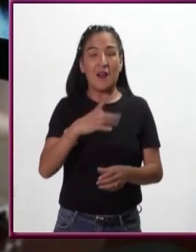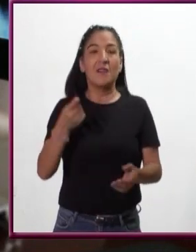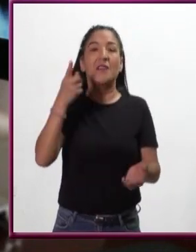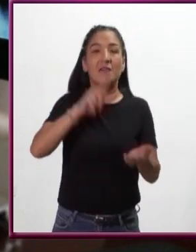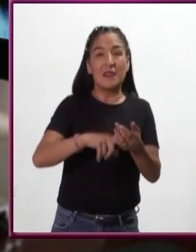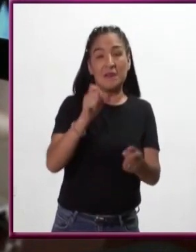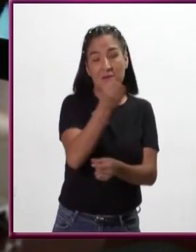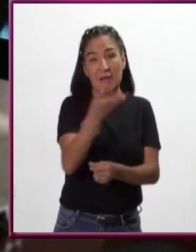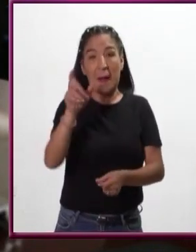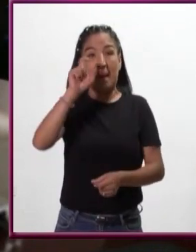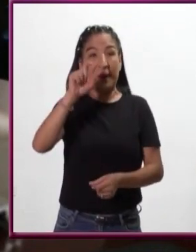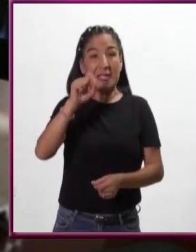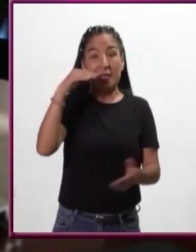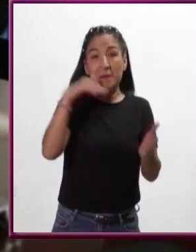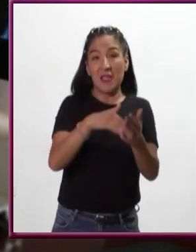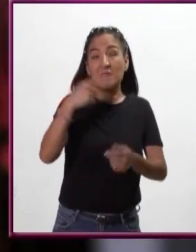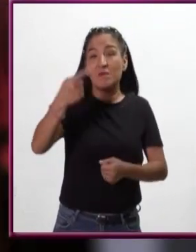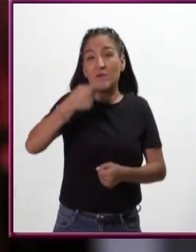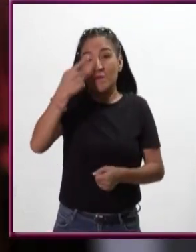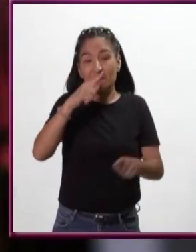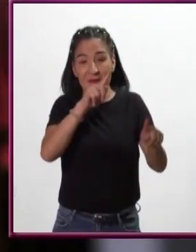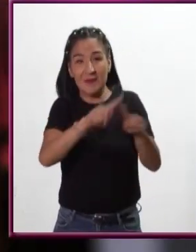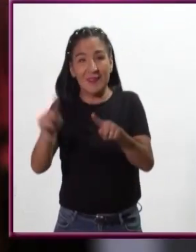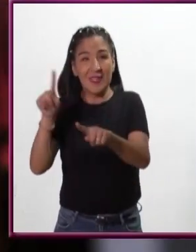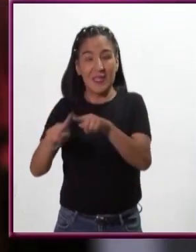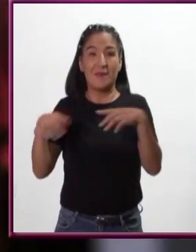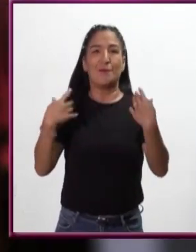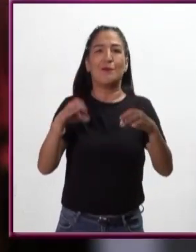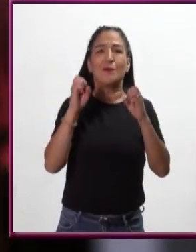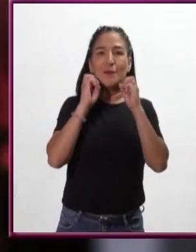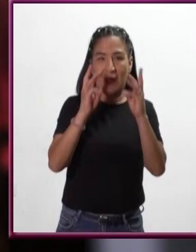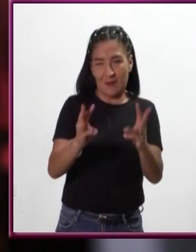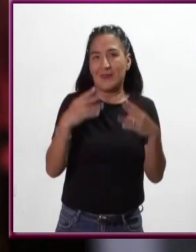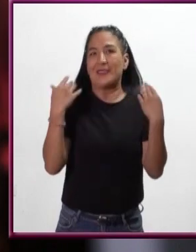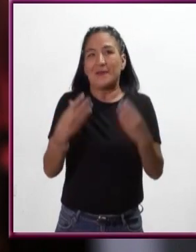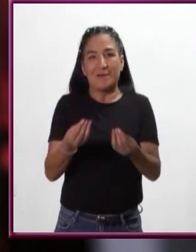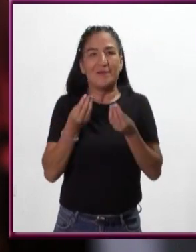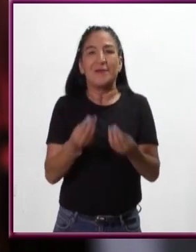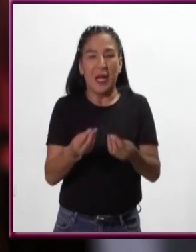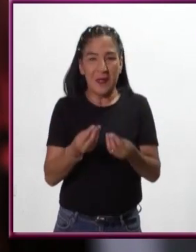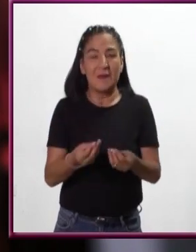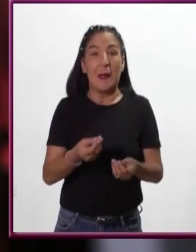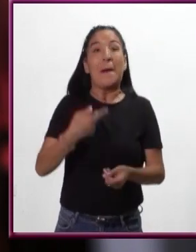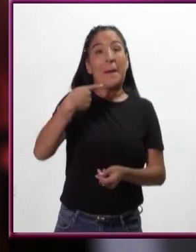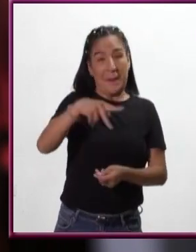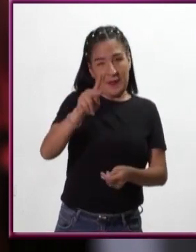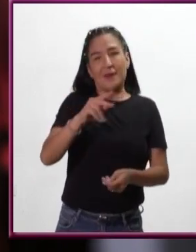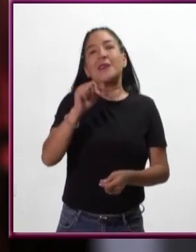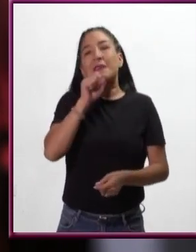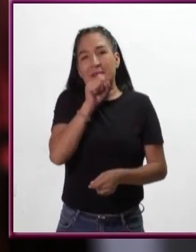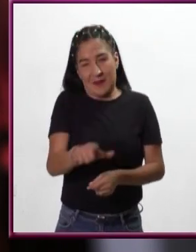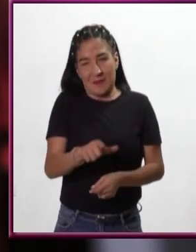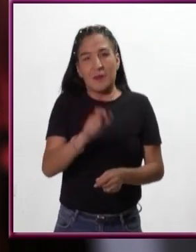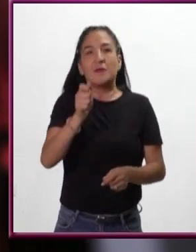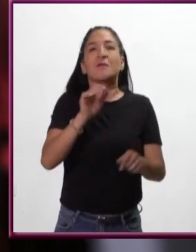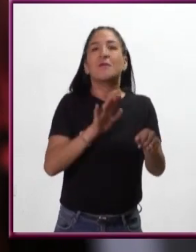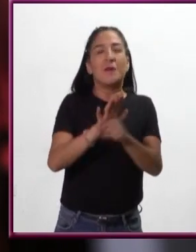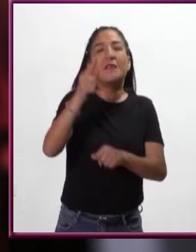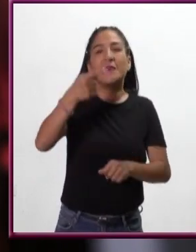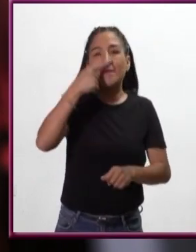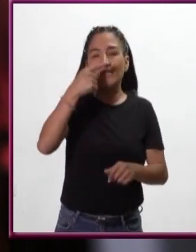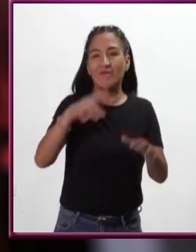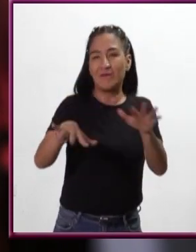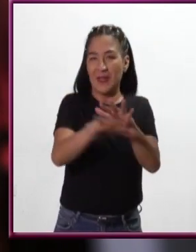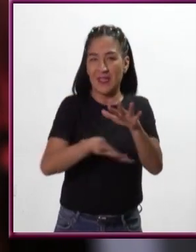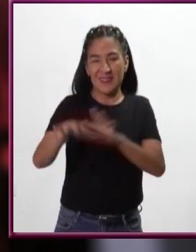procesar alrededor de 20,000 olores. O sea, son pues demasiados, ¿no? Pero hay obviamente olores